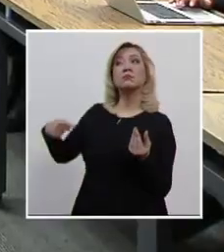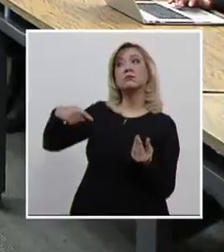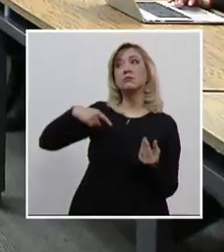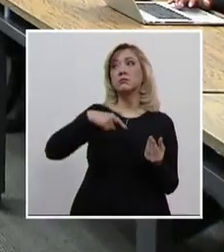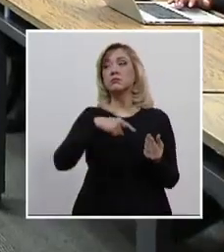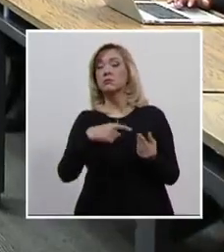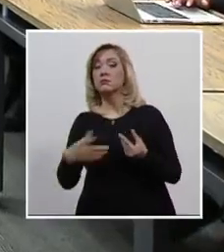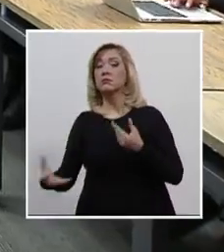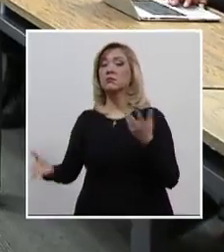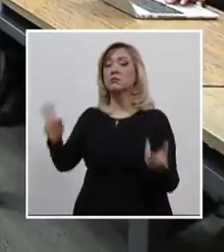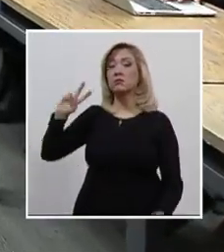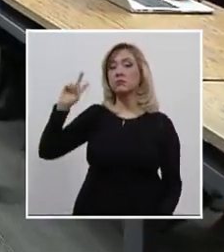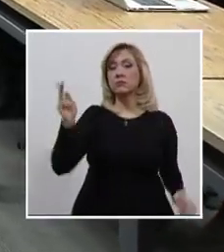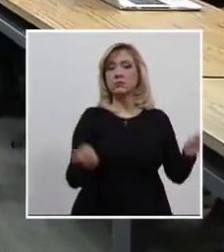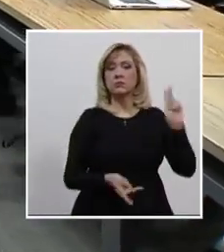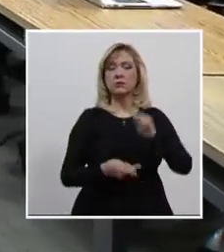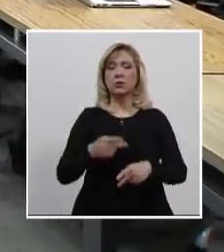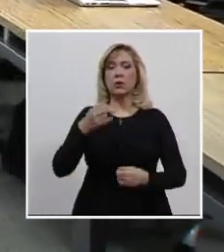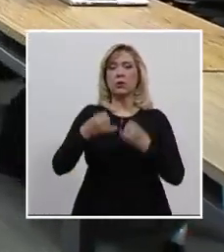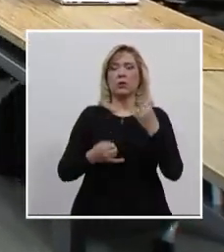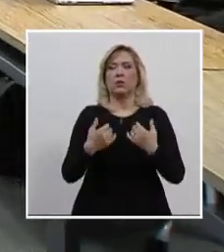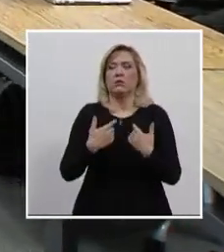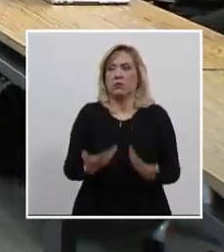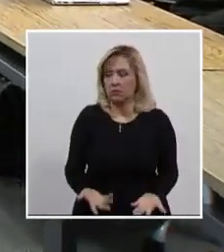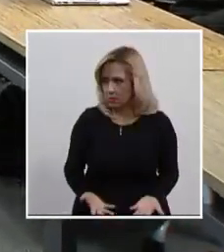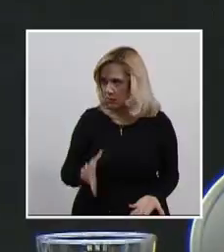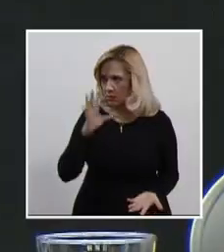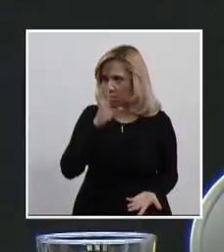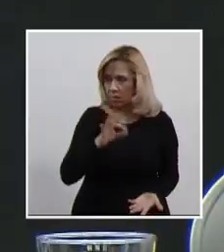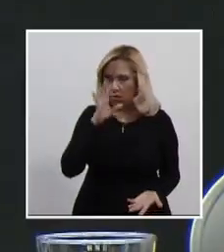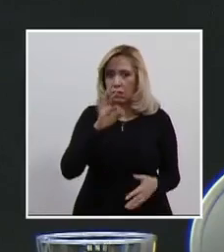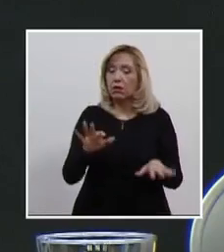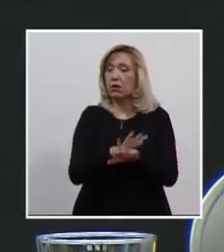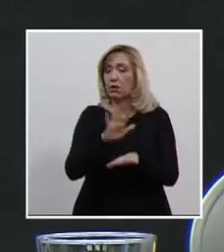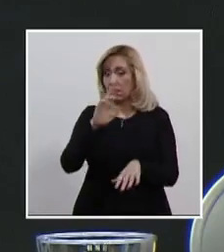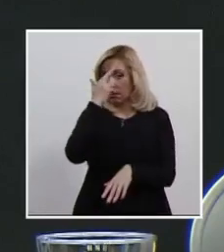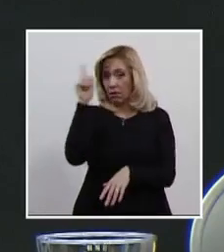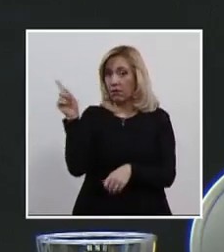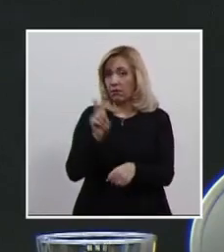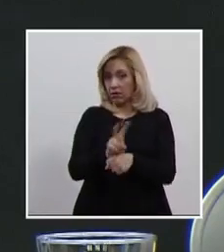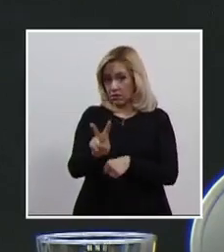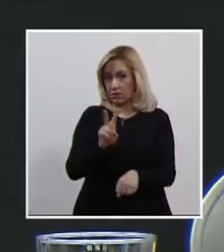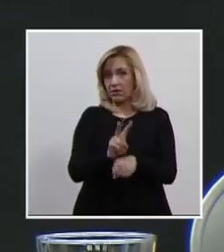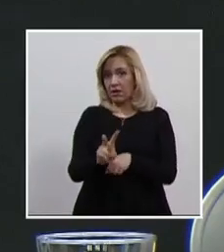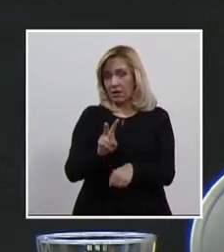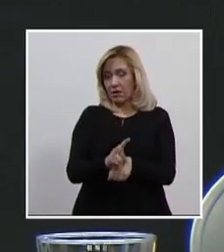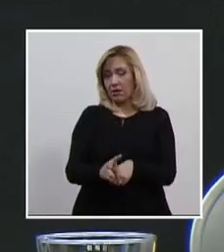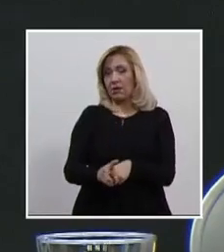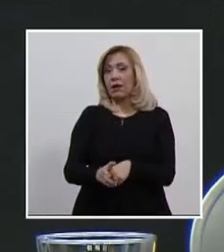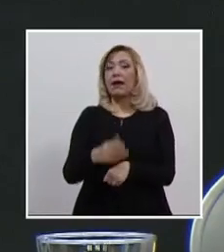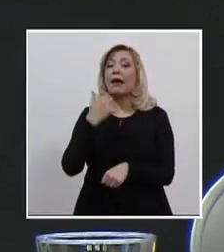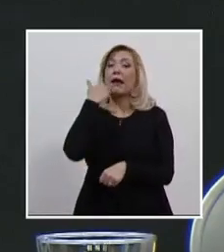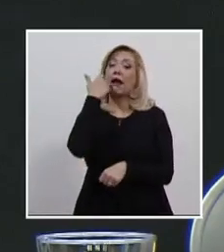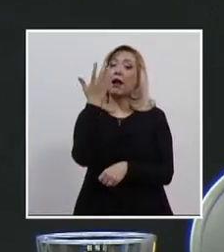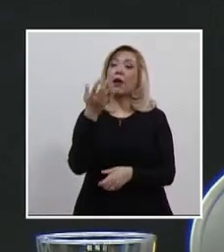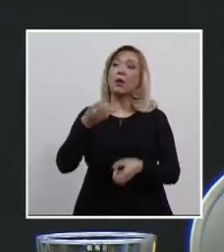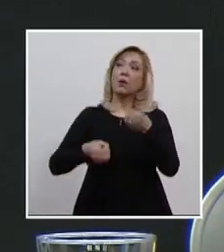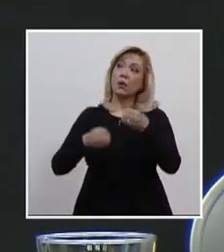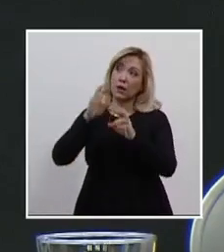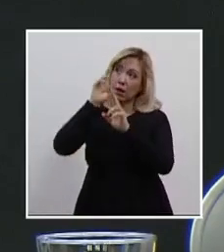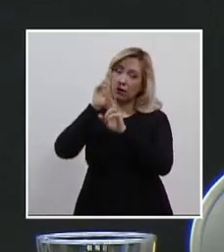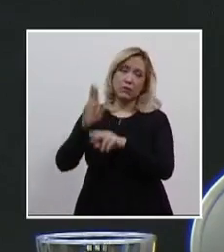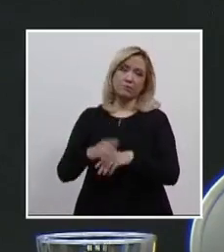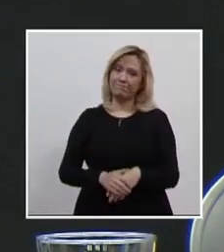personas que imparten justicia. Ejemplo de ello, dijo, fueron reformas en Venezuela que aparentemente buscaban fortalecer a la